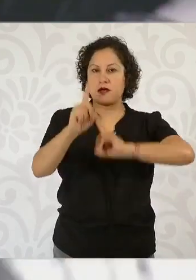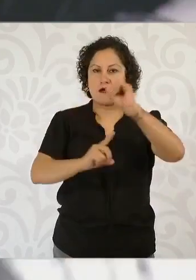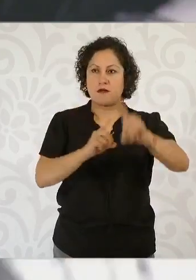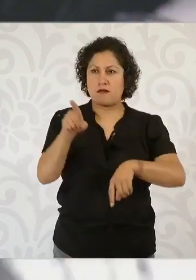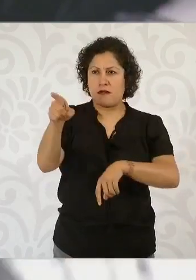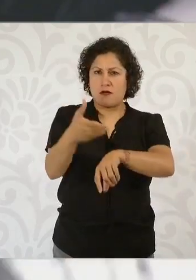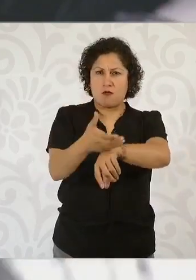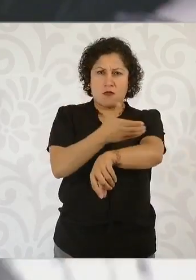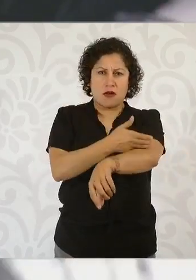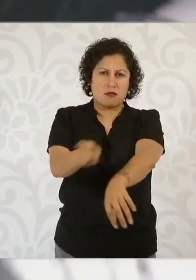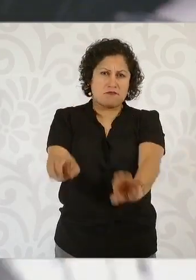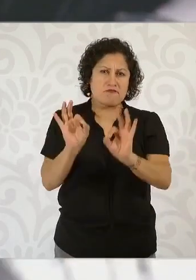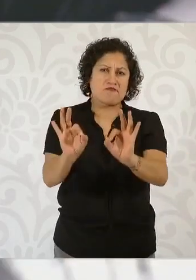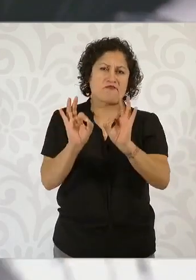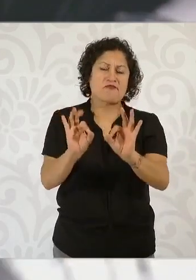y está haciendo un gran trabajo.